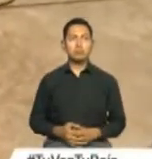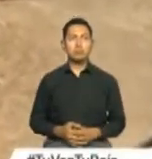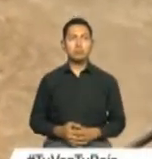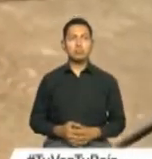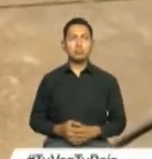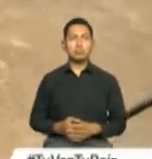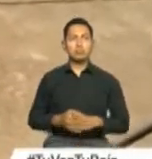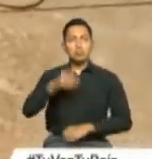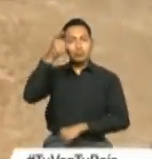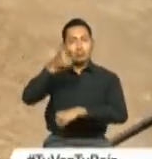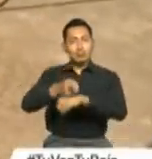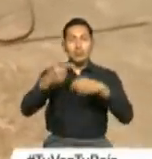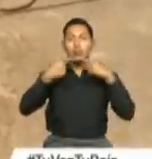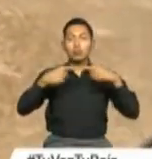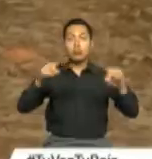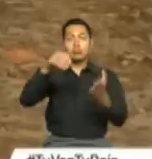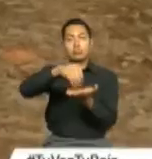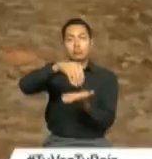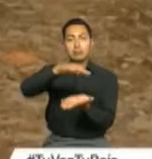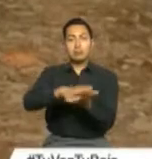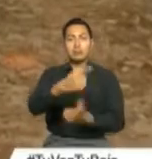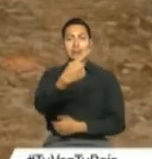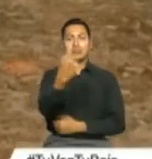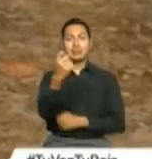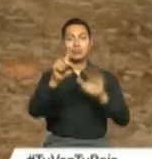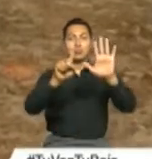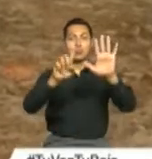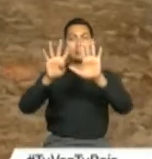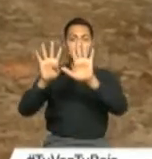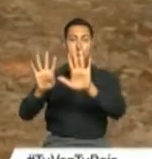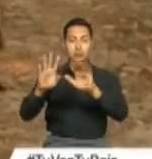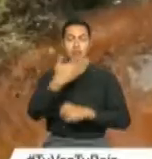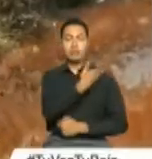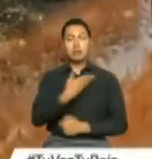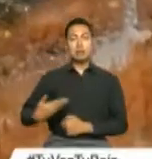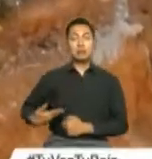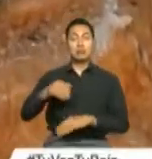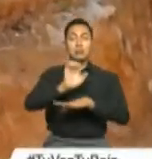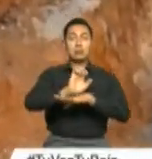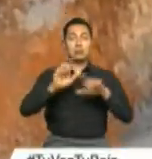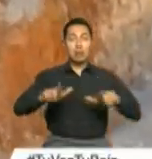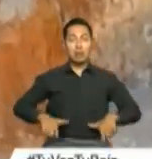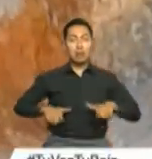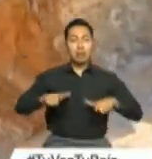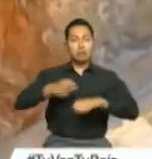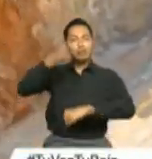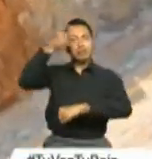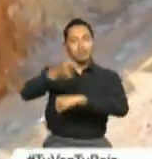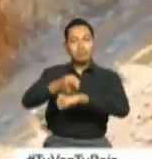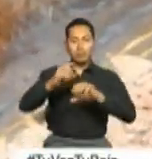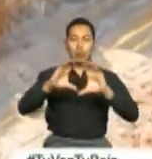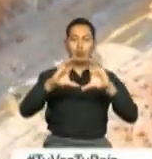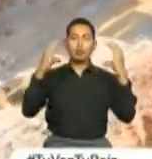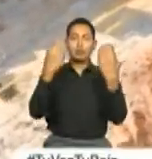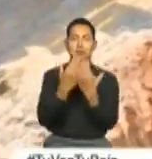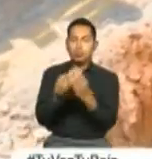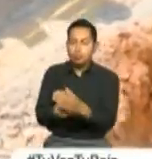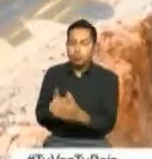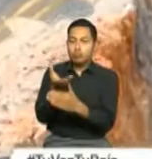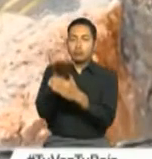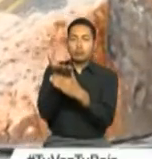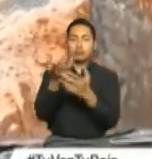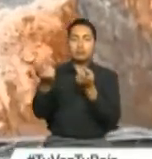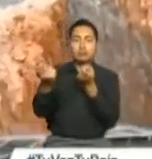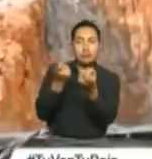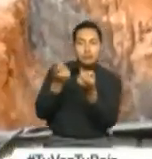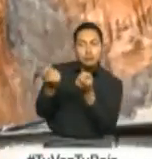Mediante decreto ejecutivo 169, el presidente de la República, Lenín Moreno, ordenó la creación de un comité para la remediación, recuperación